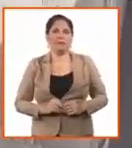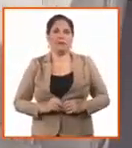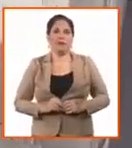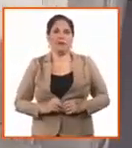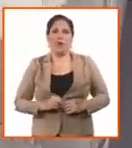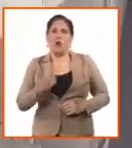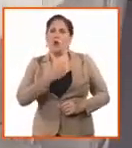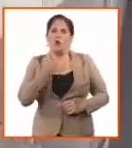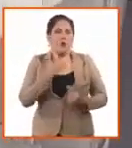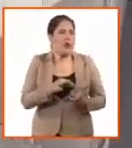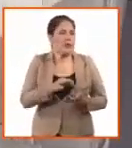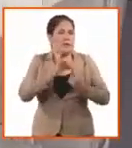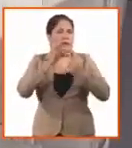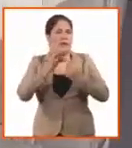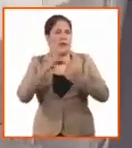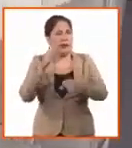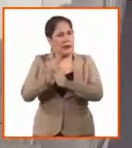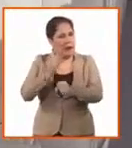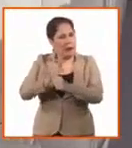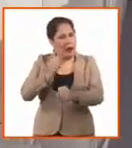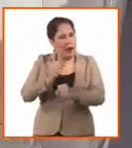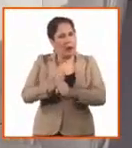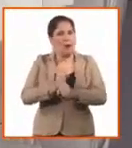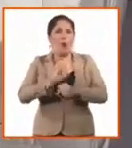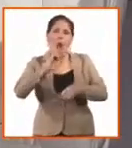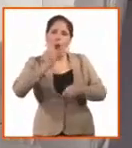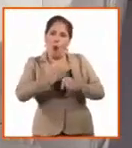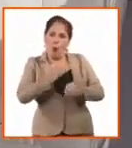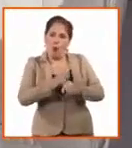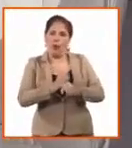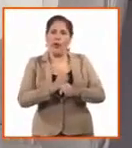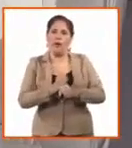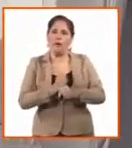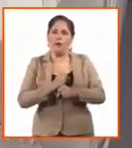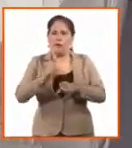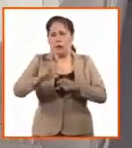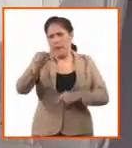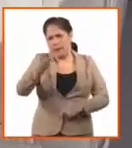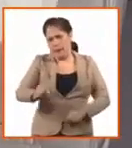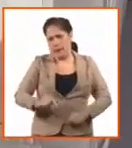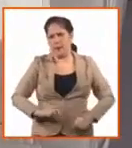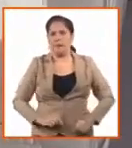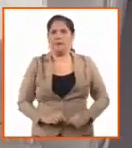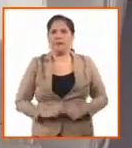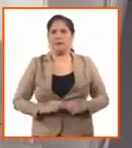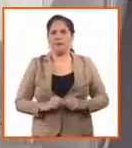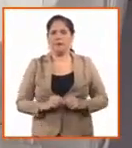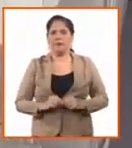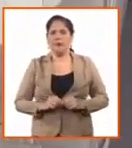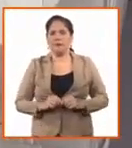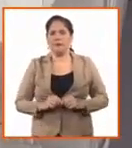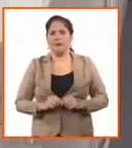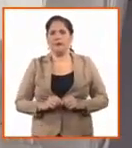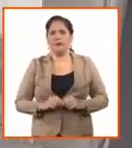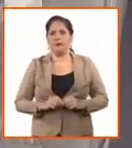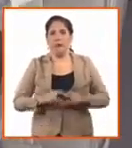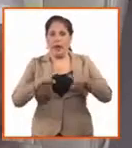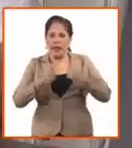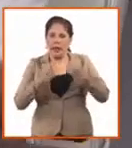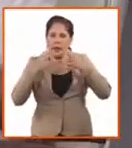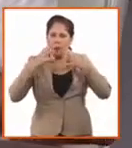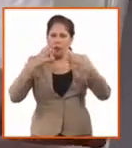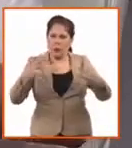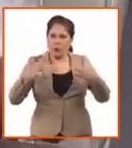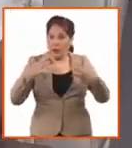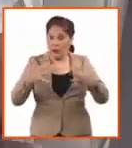hablando en particular del sujeto obrero del sujeto laboral de ese campo entonces desde ahí es importante que